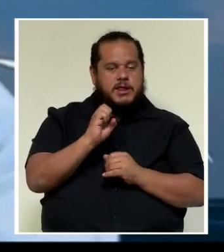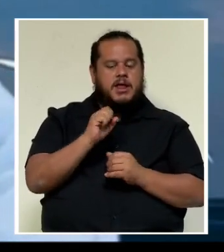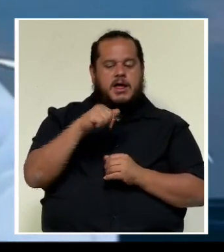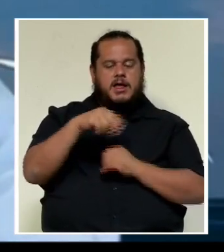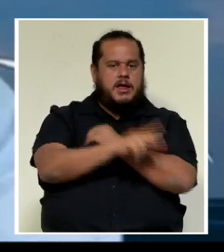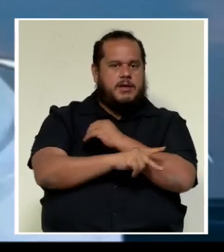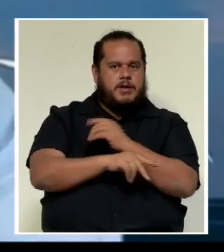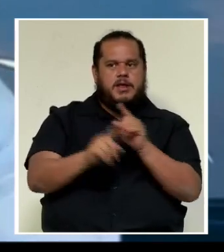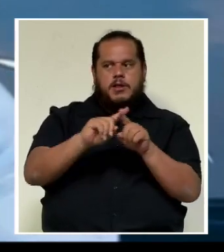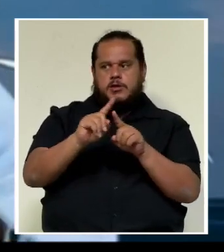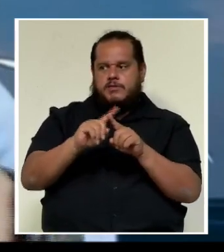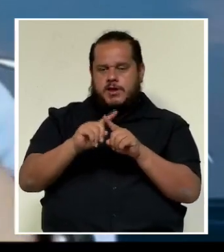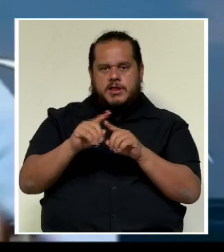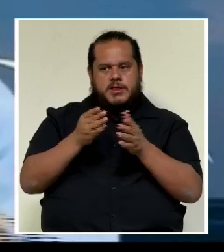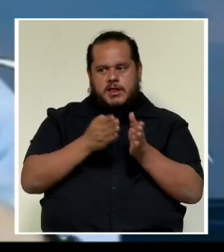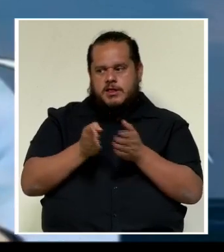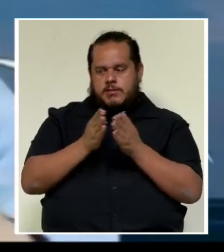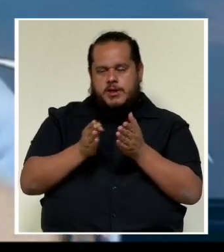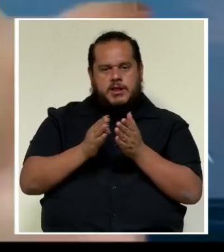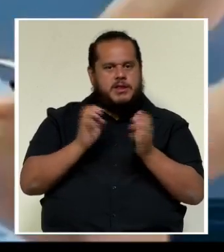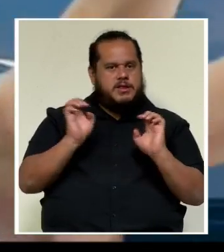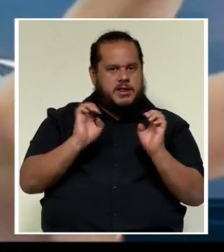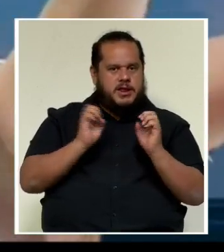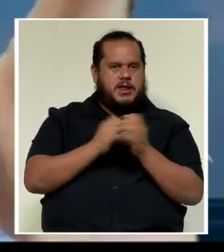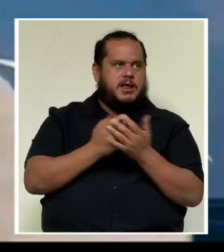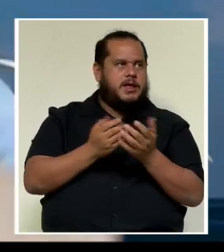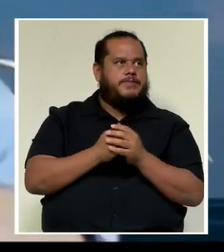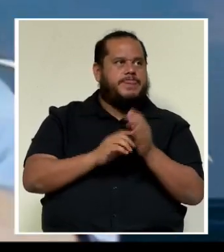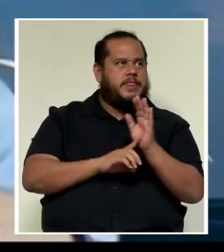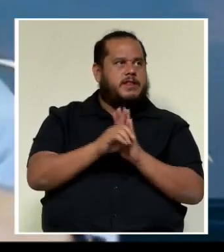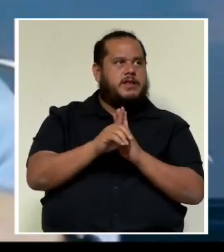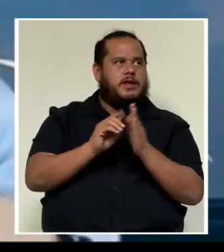energía, se ha potenciado. Desarrollar proyectos de energía renovable